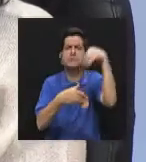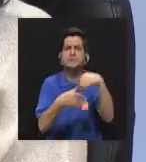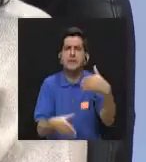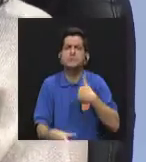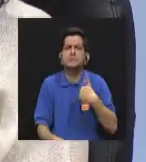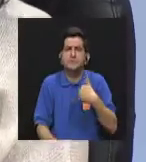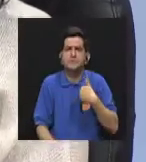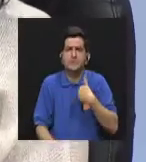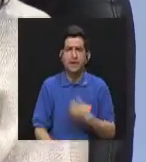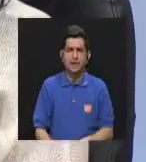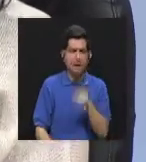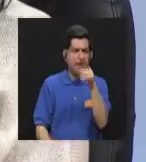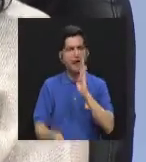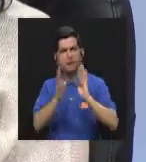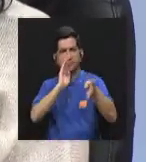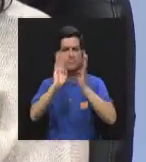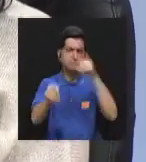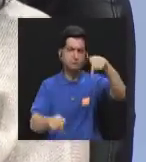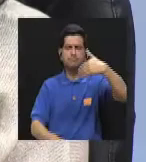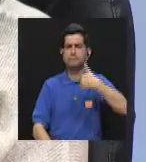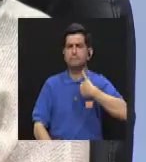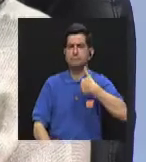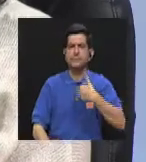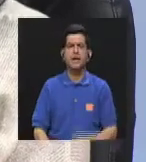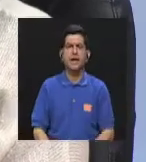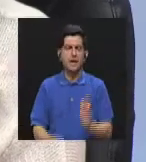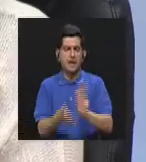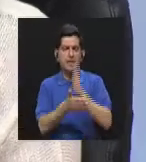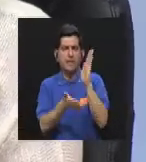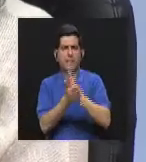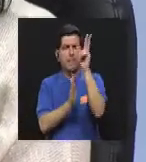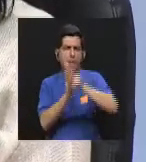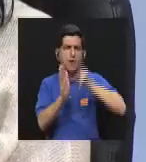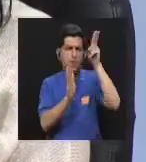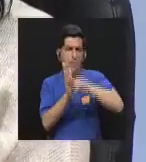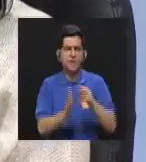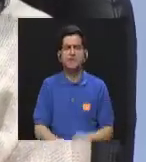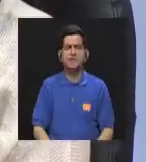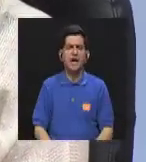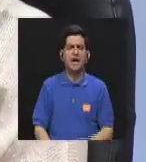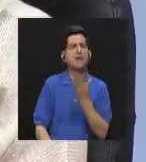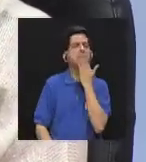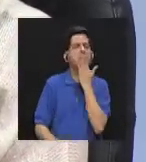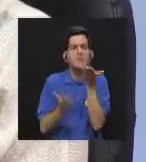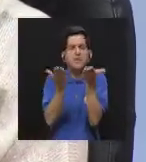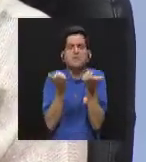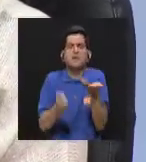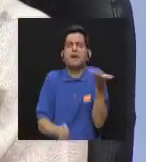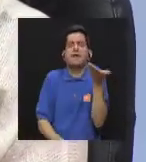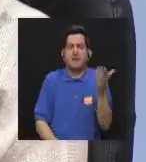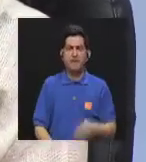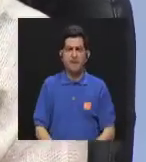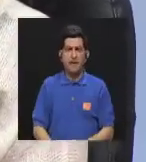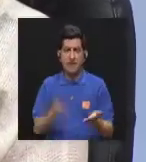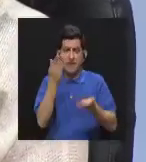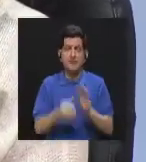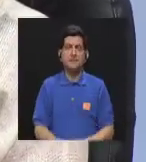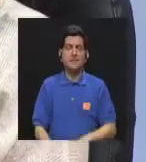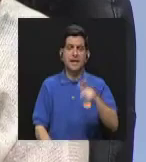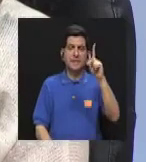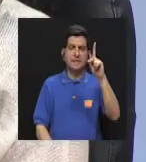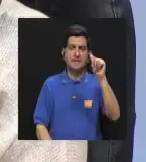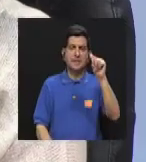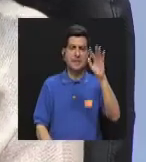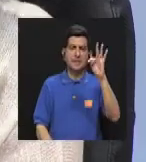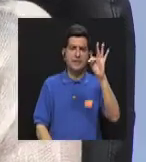contexto esta conversación de hoy sobre el documental ¿Qué quieren los indios? Tal vez, Katia, contanos un